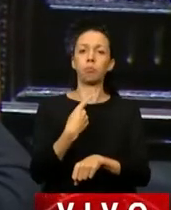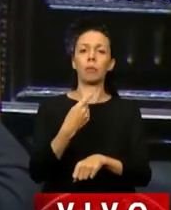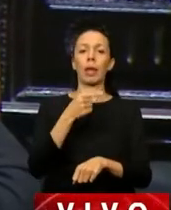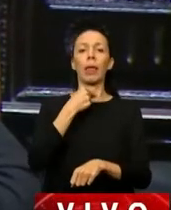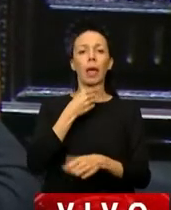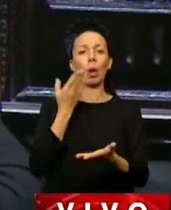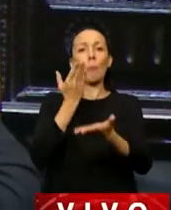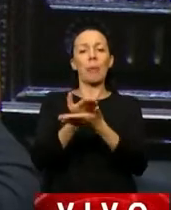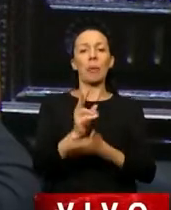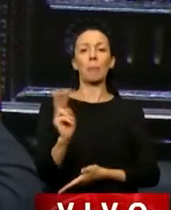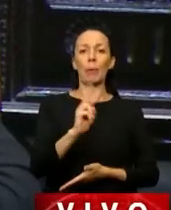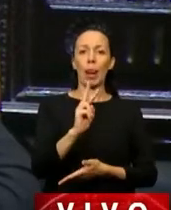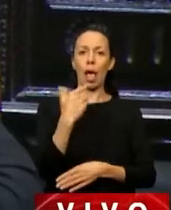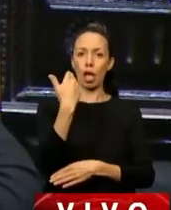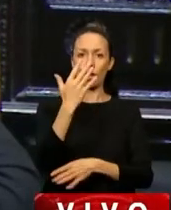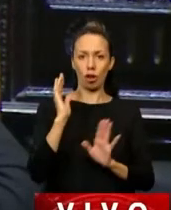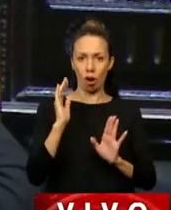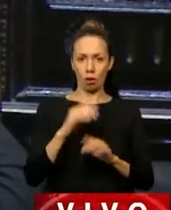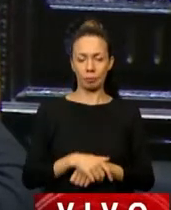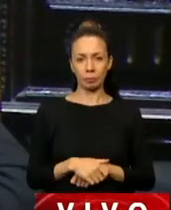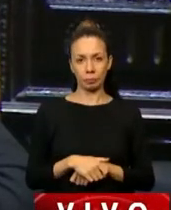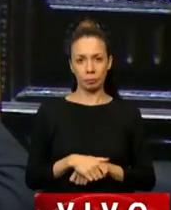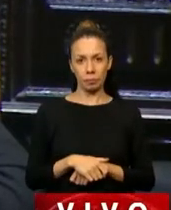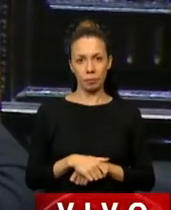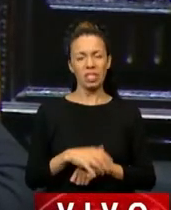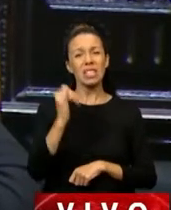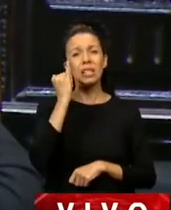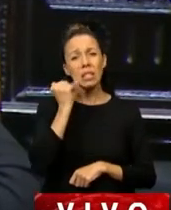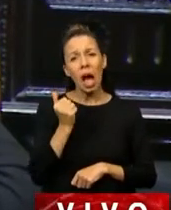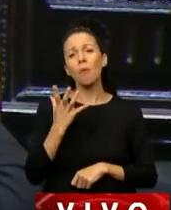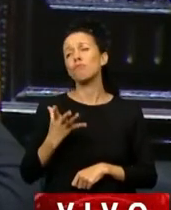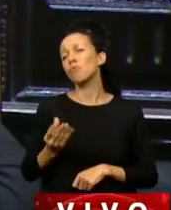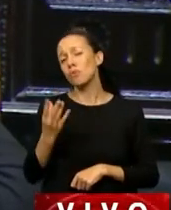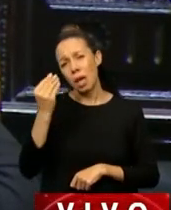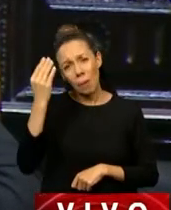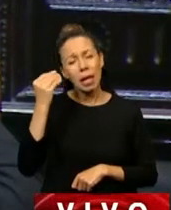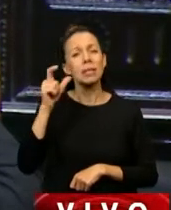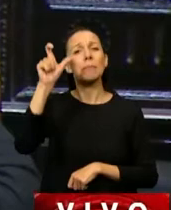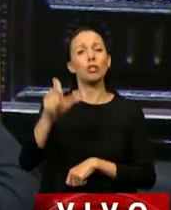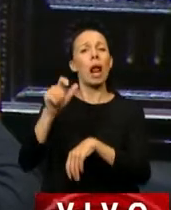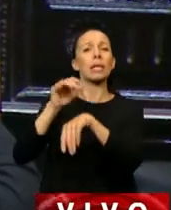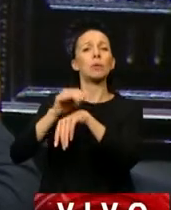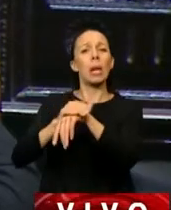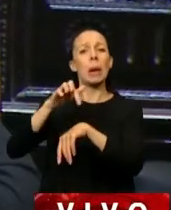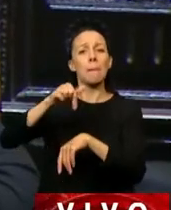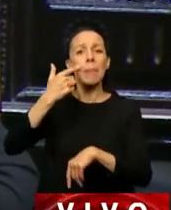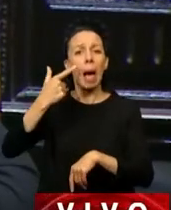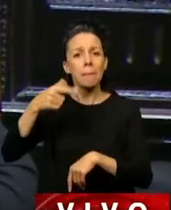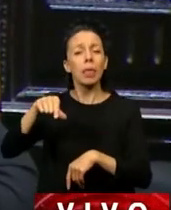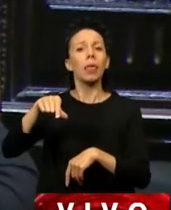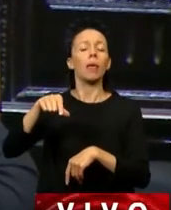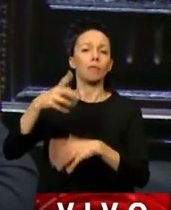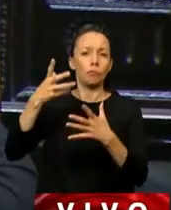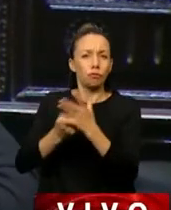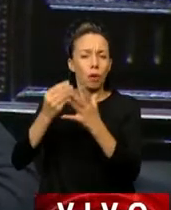privilegio. A las ya públicas tropiezos que tiene la responsable del PAMI a nivel nacional, se le suma que hace muy